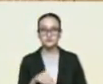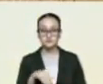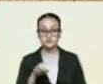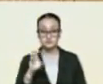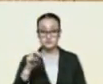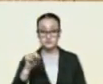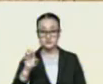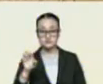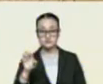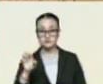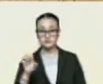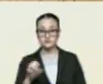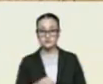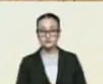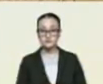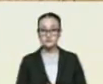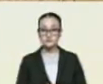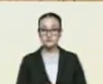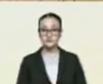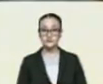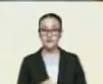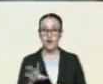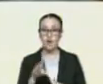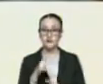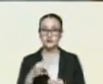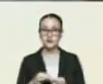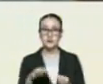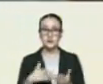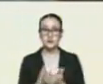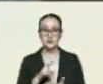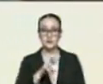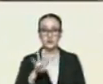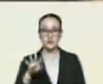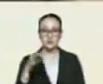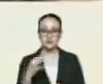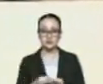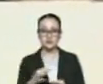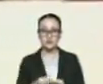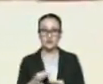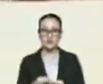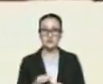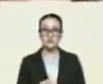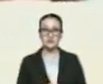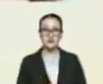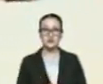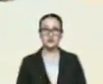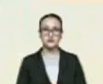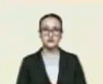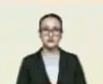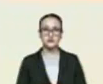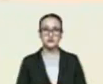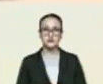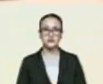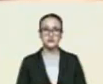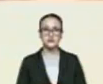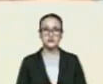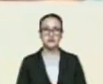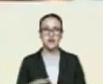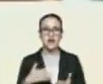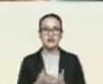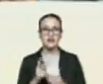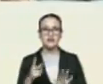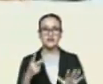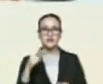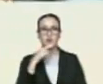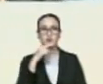electorales codificados durante el lapso del 11 de septiembre al 24 de septiembre. La ejecución hasta el 17 de octubre